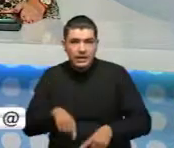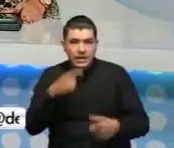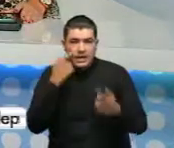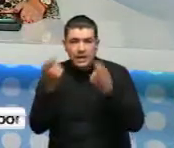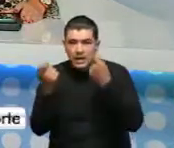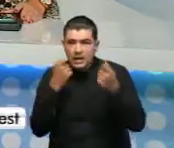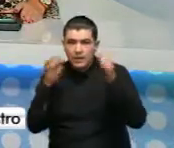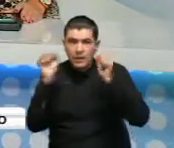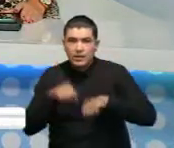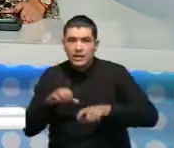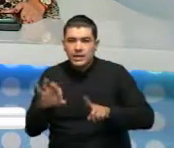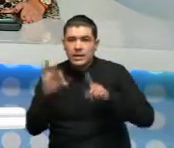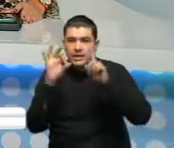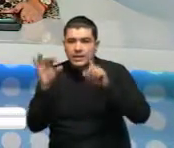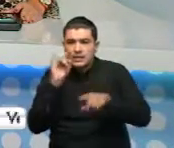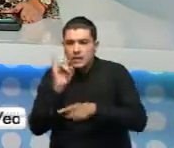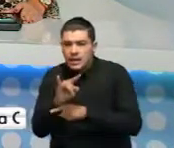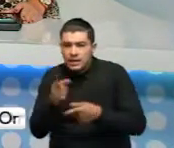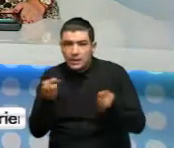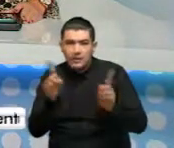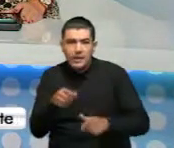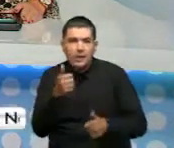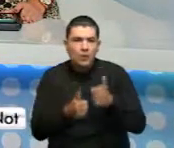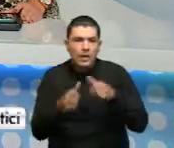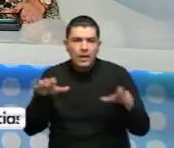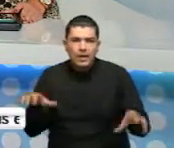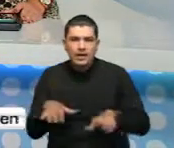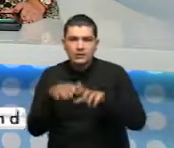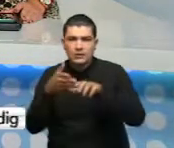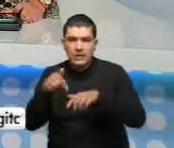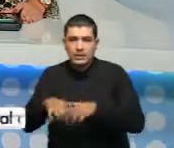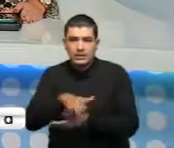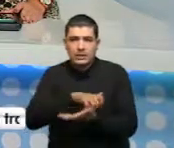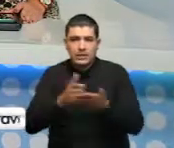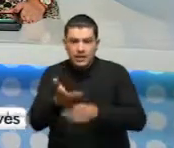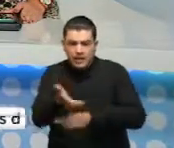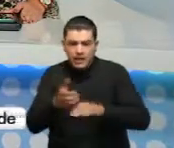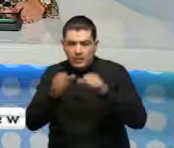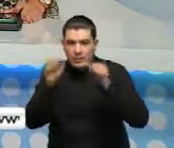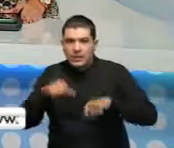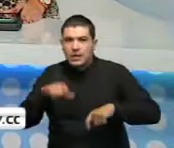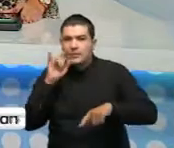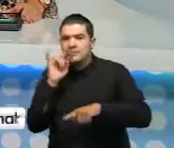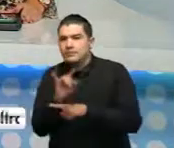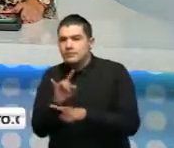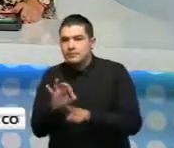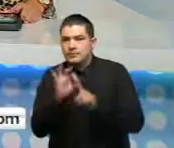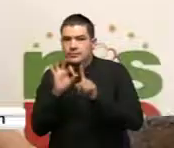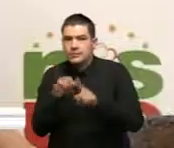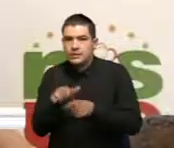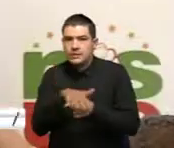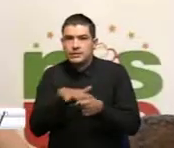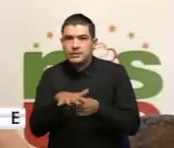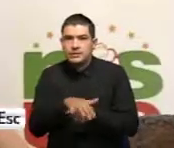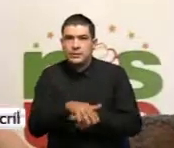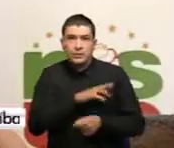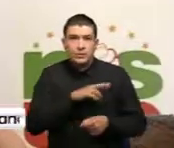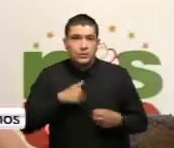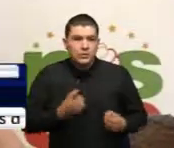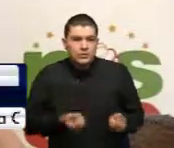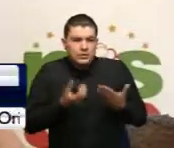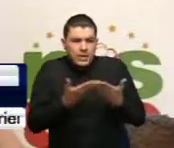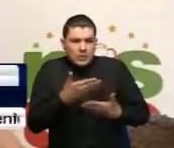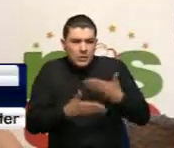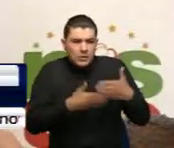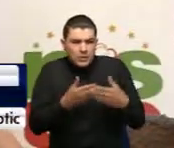su seguridad y las acciones que solicita el departamento para hacer seguimiento a este tipo de situaciones. Le vamos a dar la mayor